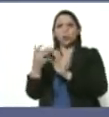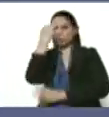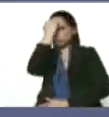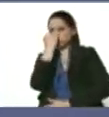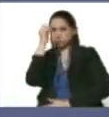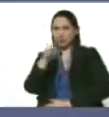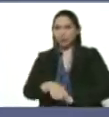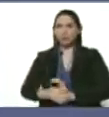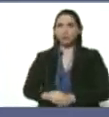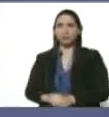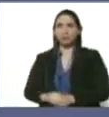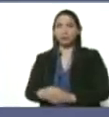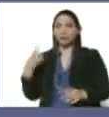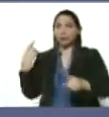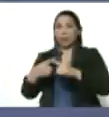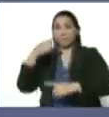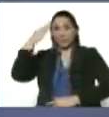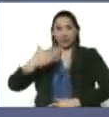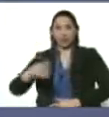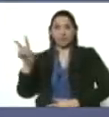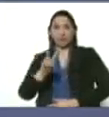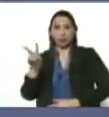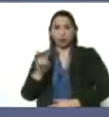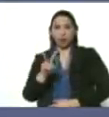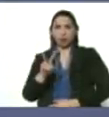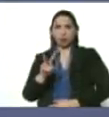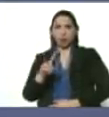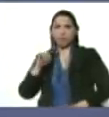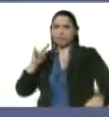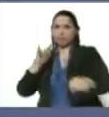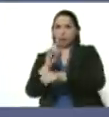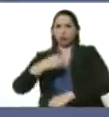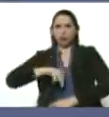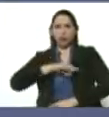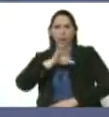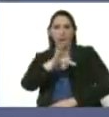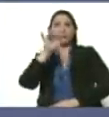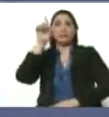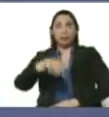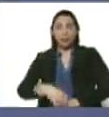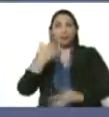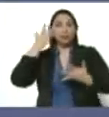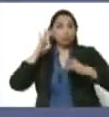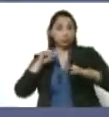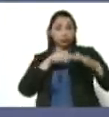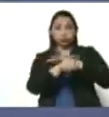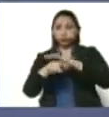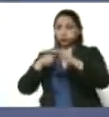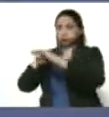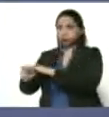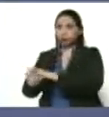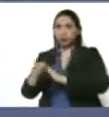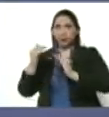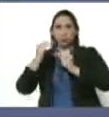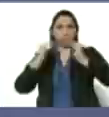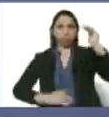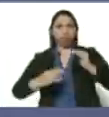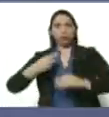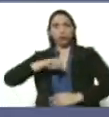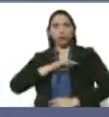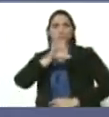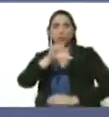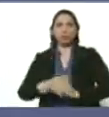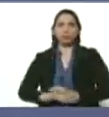además con exmilitares venezolanos que han traicionado nuestra patria, también trataban entonces de desestabilizar